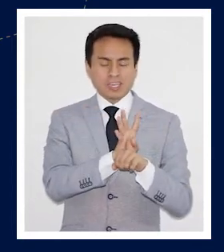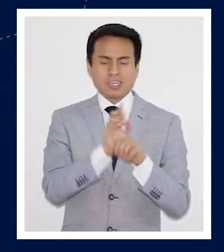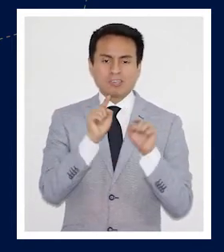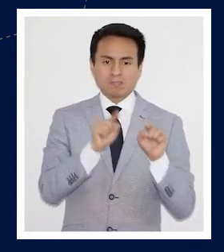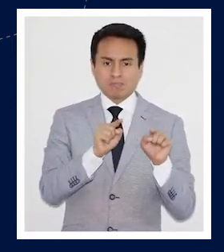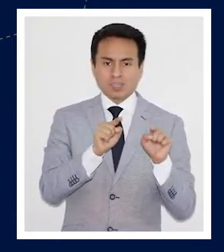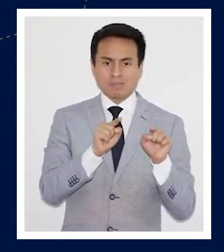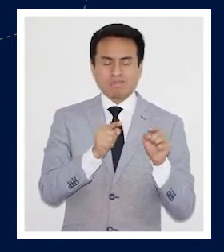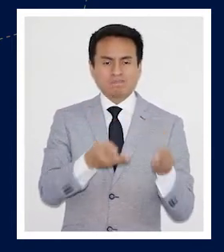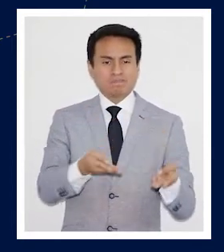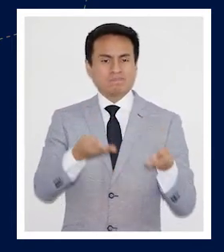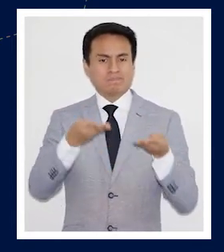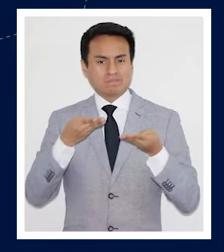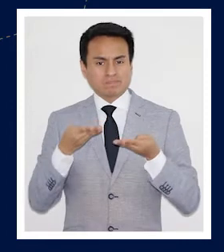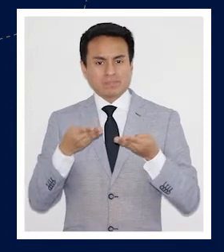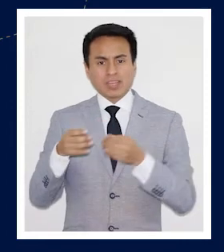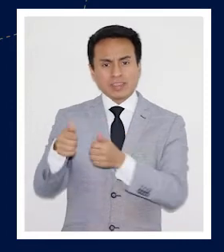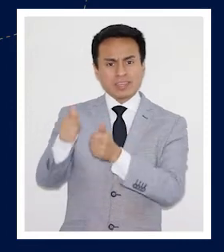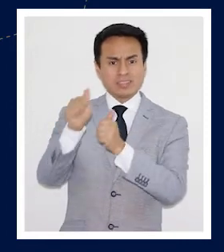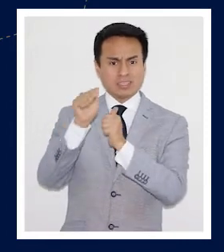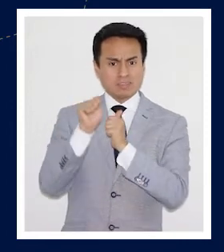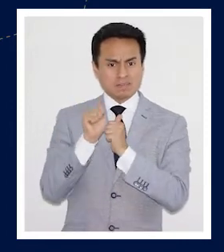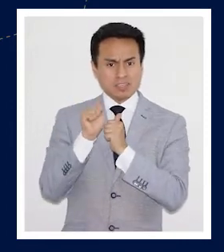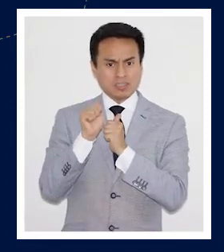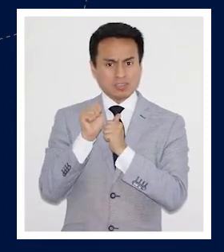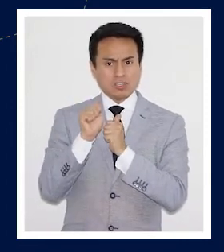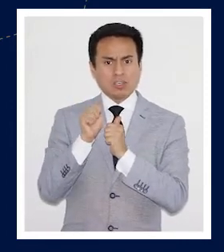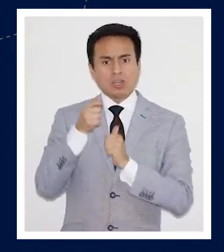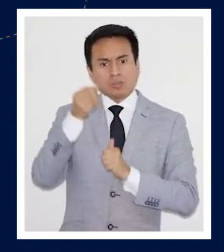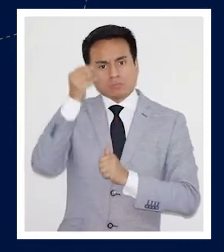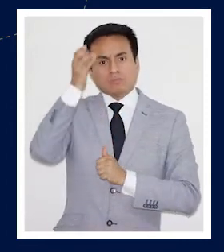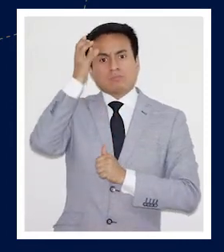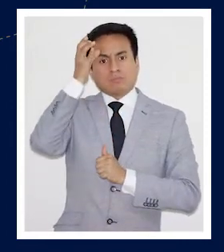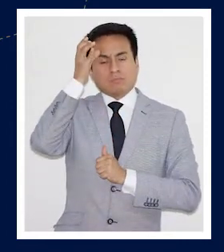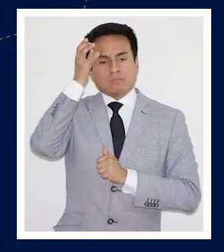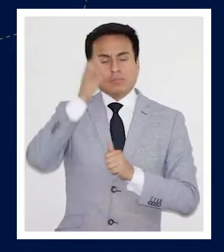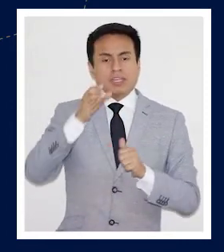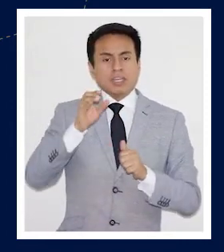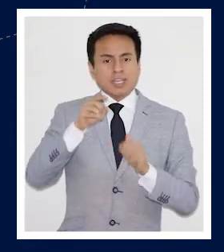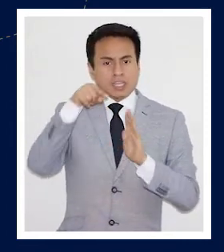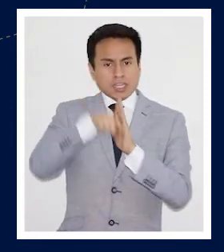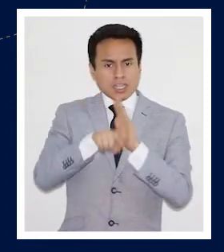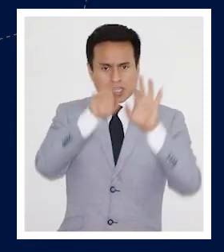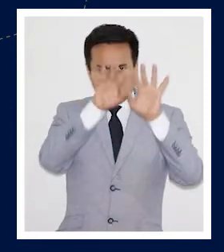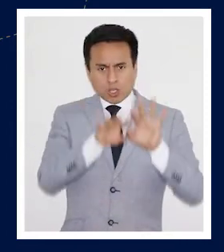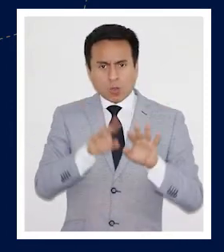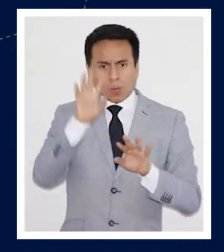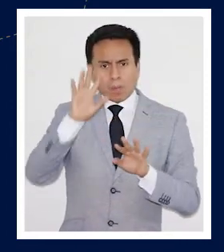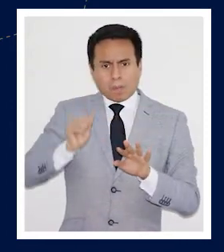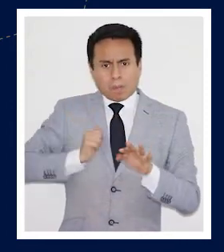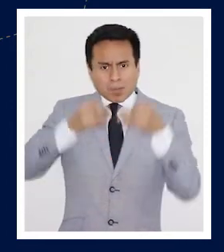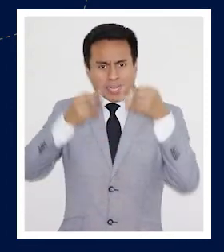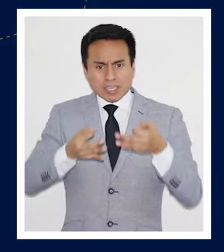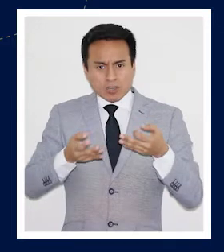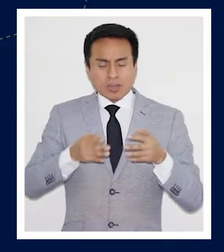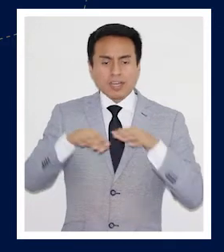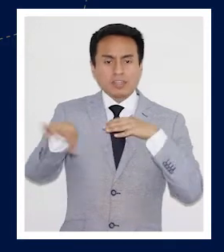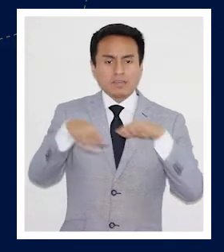pandemia nos ha puesto el desafío de llevar este conocimiento teórico-práctico